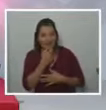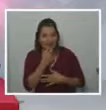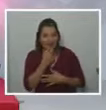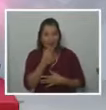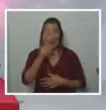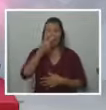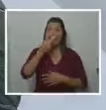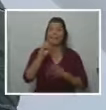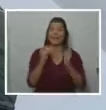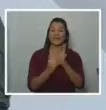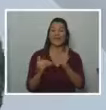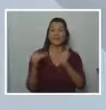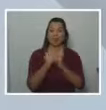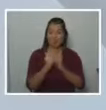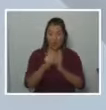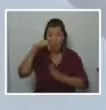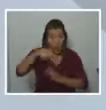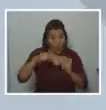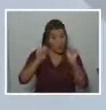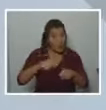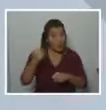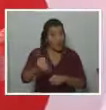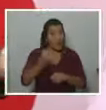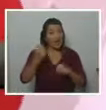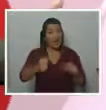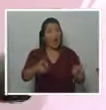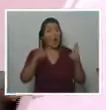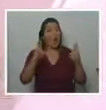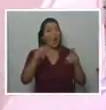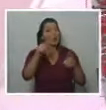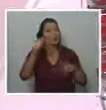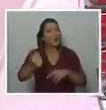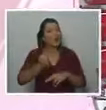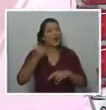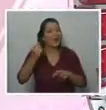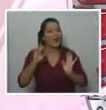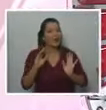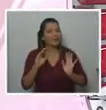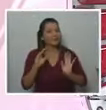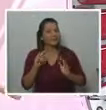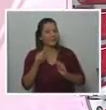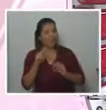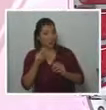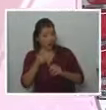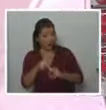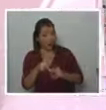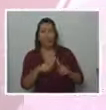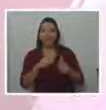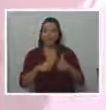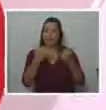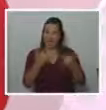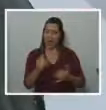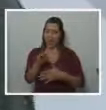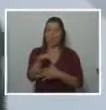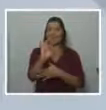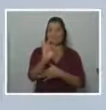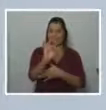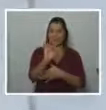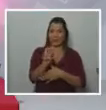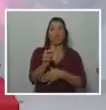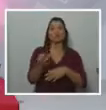20 millones tiene La Rueda de la Fortuna. Ojalá sean suyos y se vayan para Grecia. ¿Está bien? Lo invito a subir entonces ahí en la